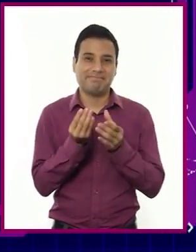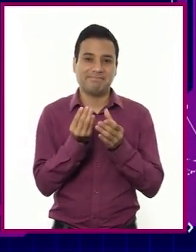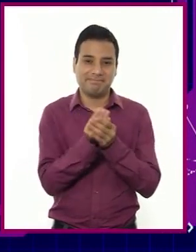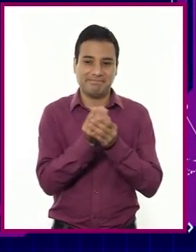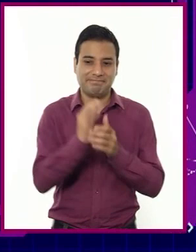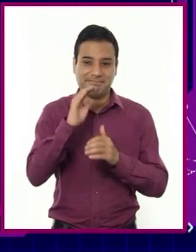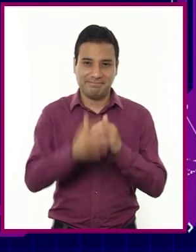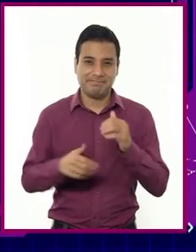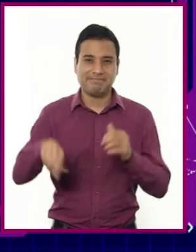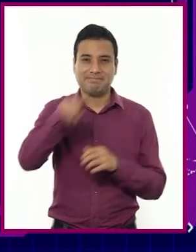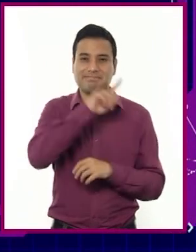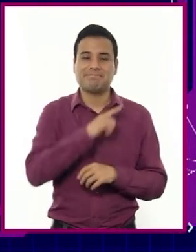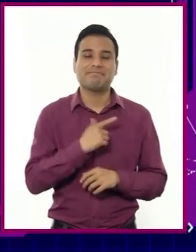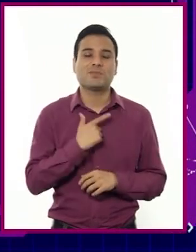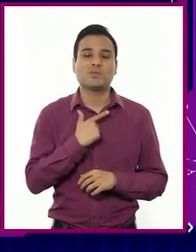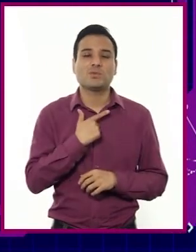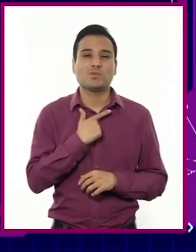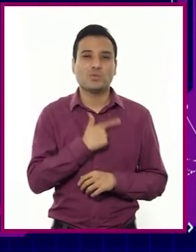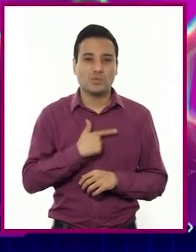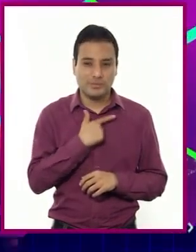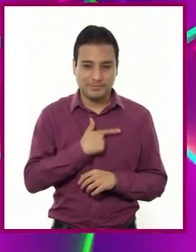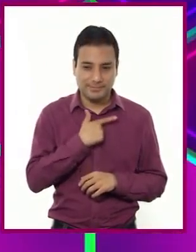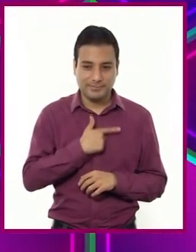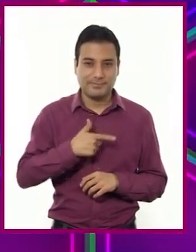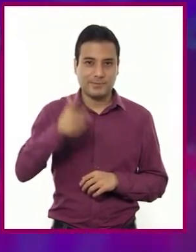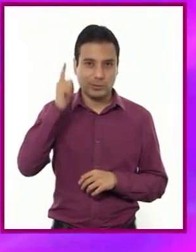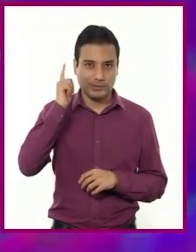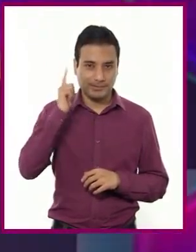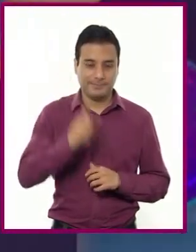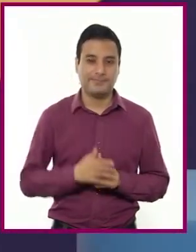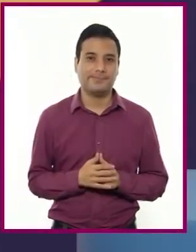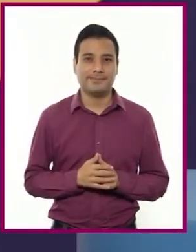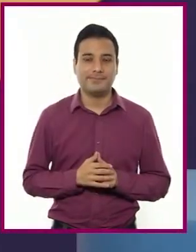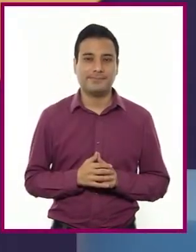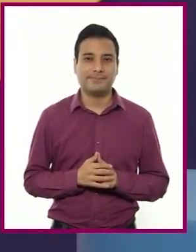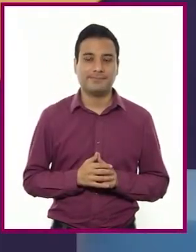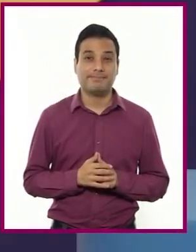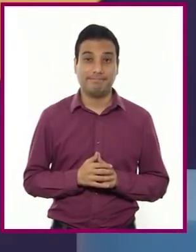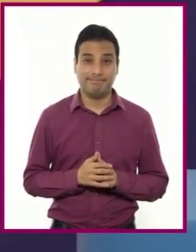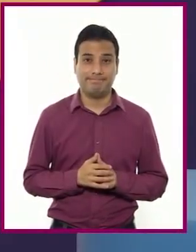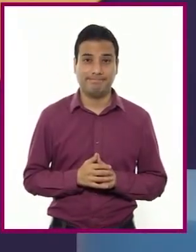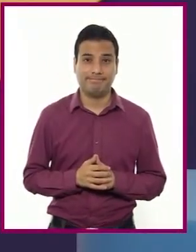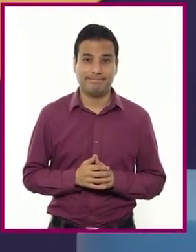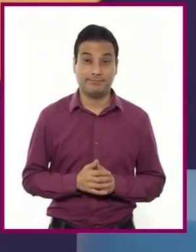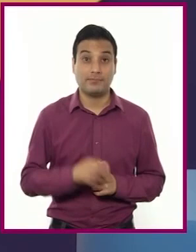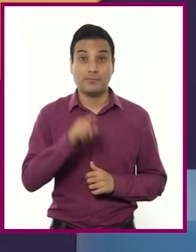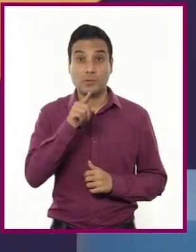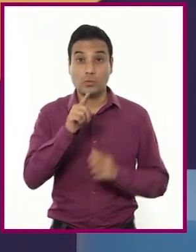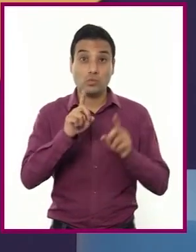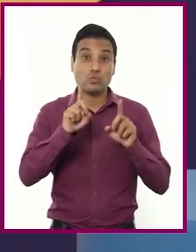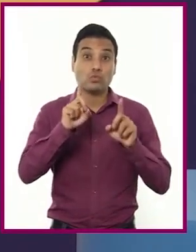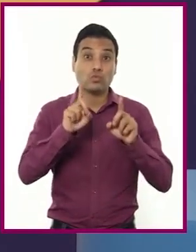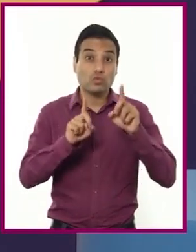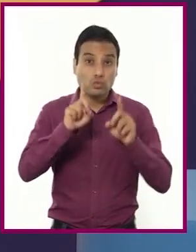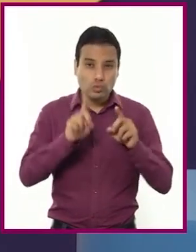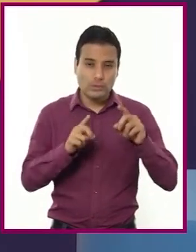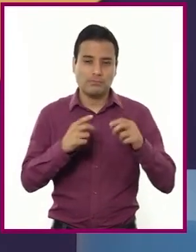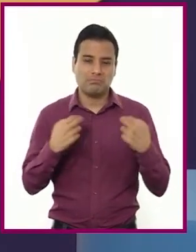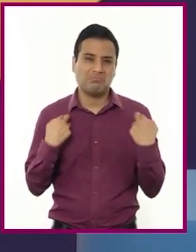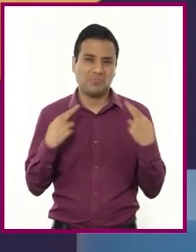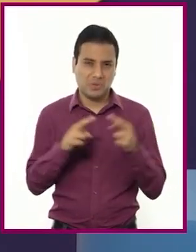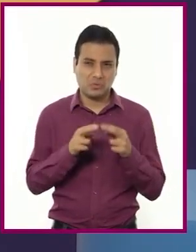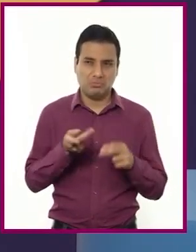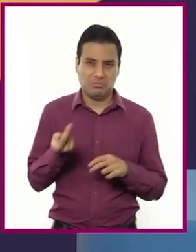Espero que haya sido de mucha productividad para ustedes. No olviden socializar sus dudas con sus maestras y maestros